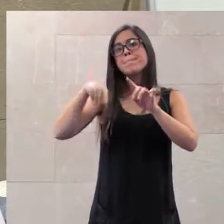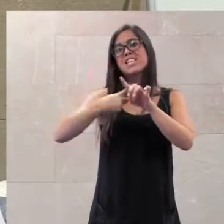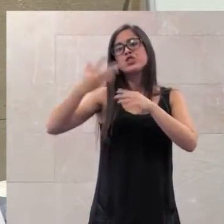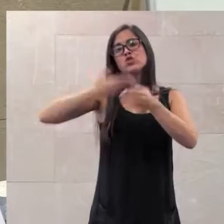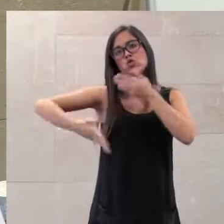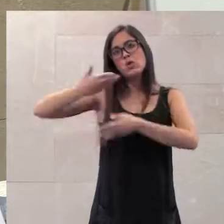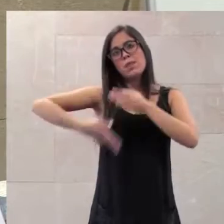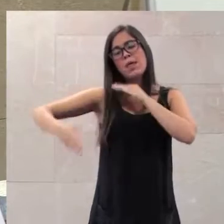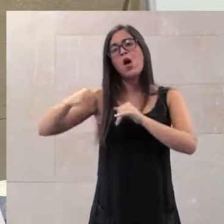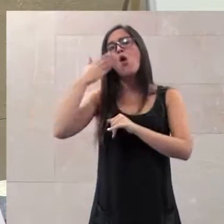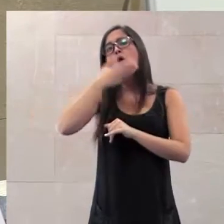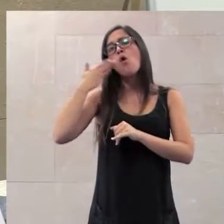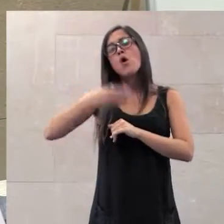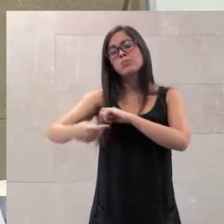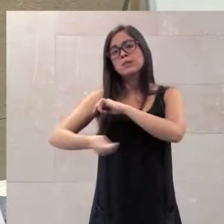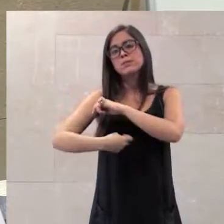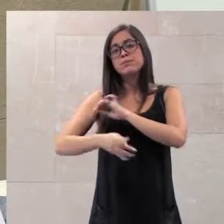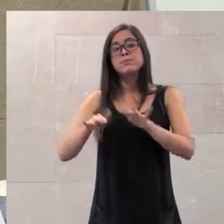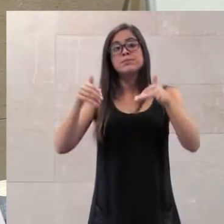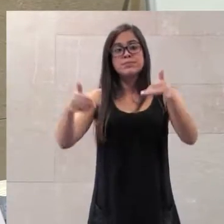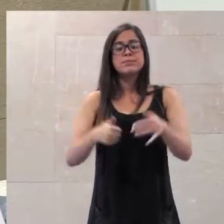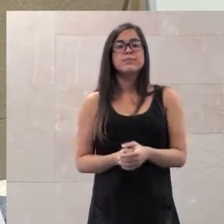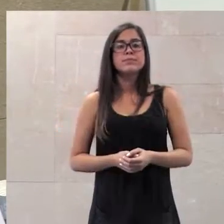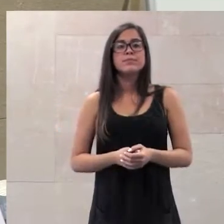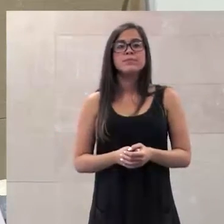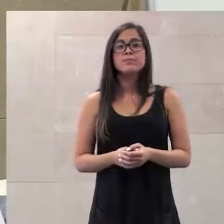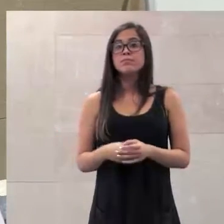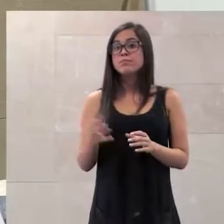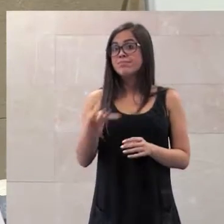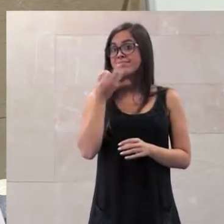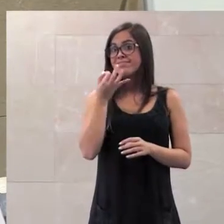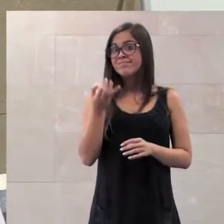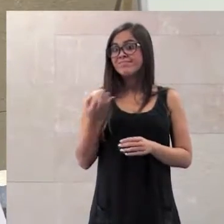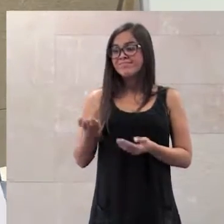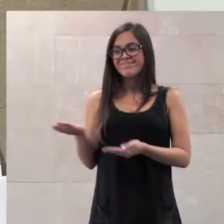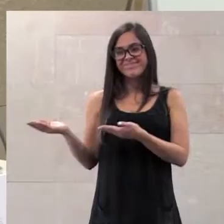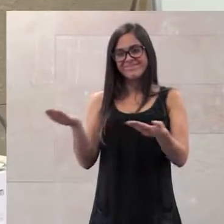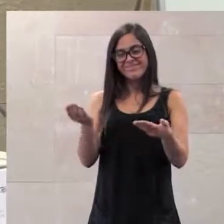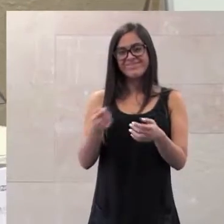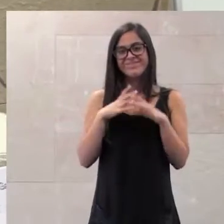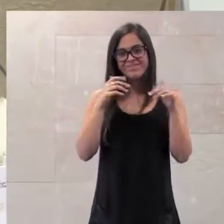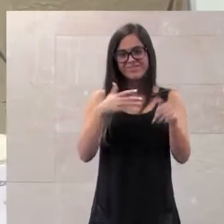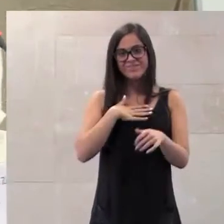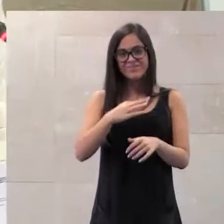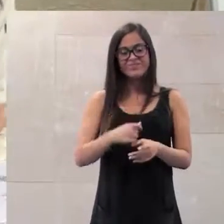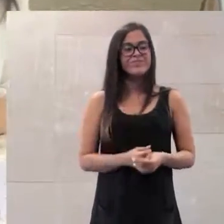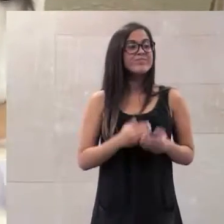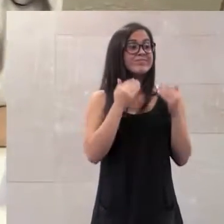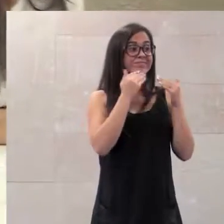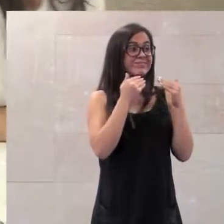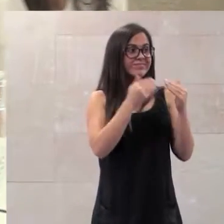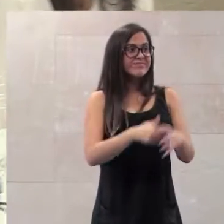con la Escuela de Vitoria-Gasteiz, ¿no? Por tanto, con esta breve introducción, Zuriñe, aurrera. Vale. Bueno, es que